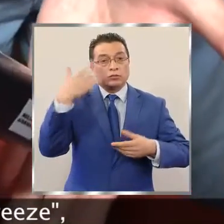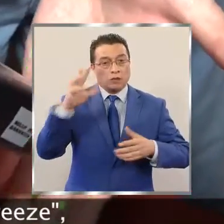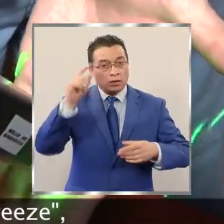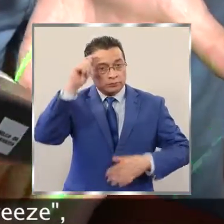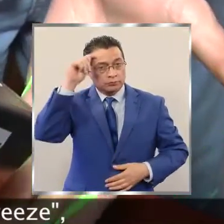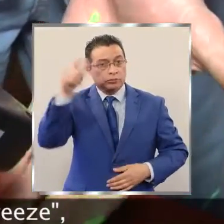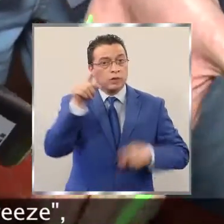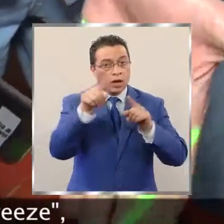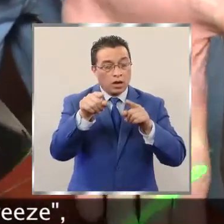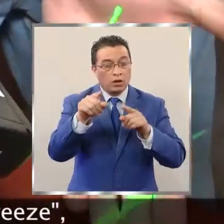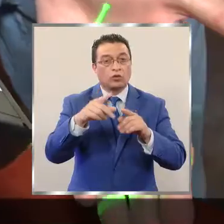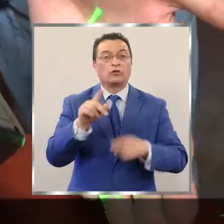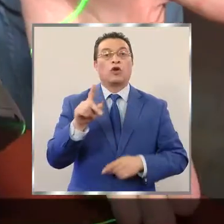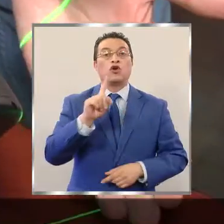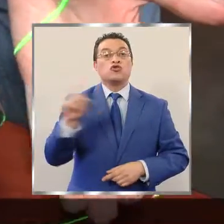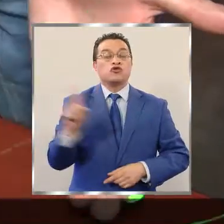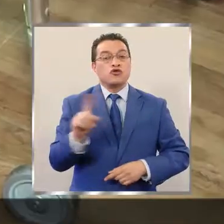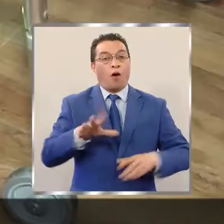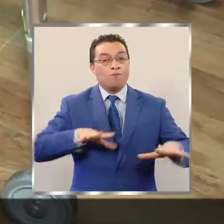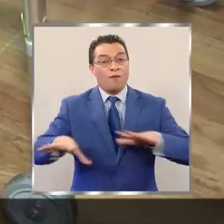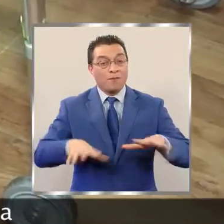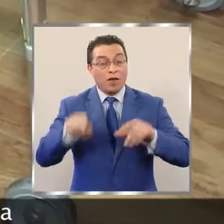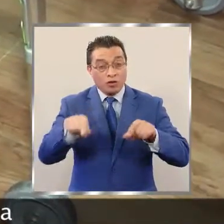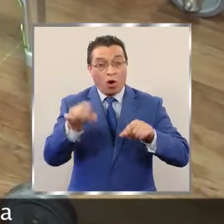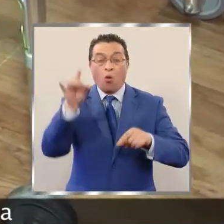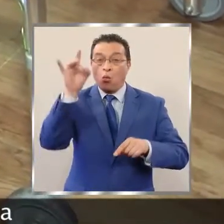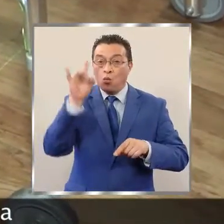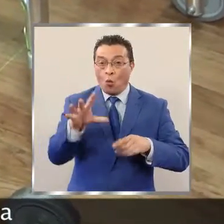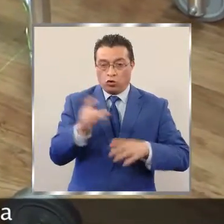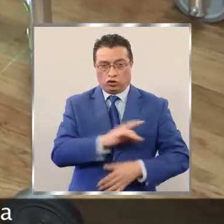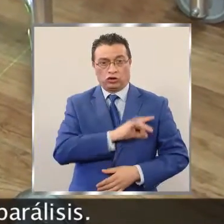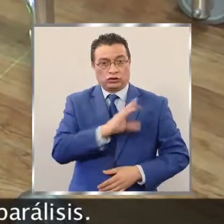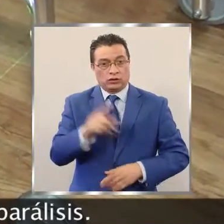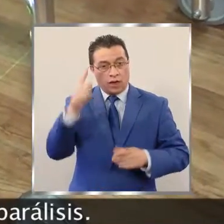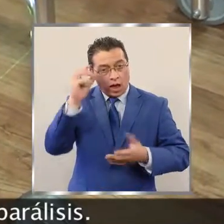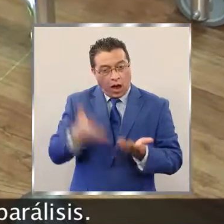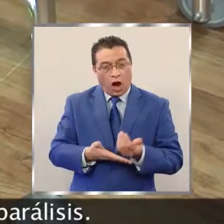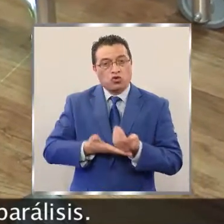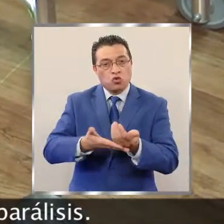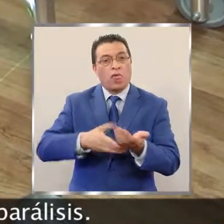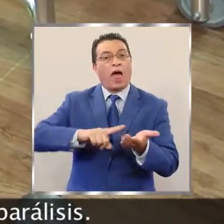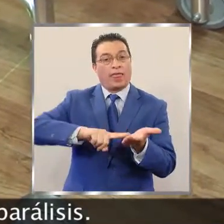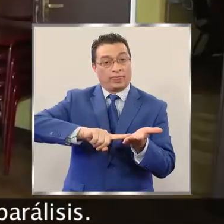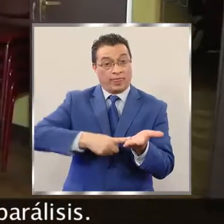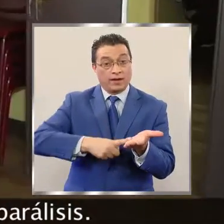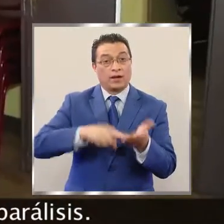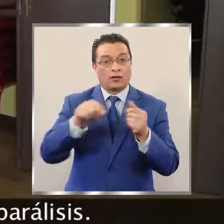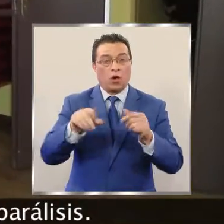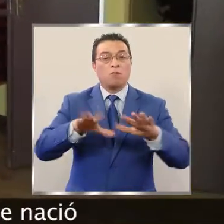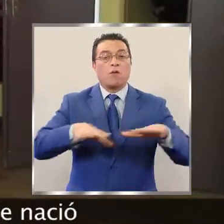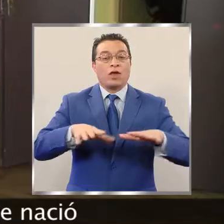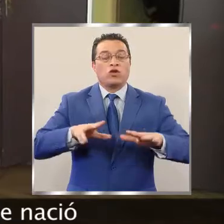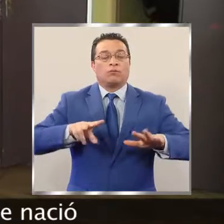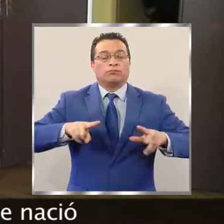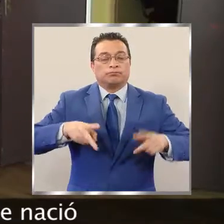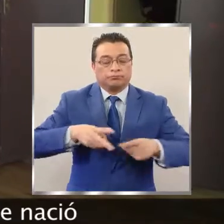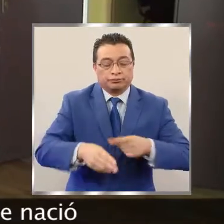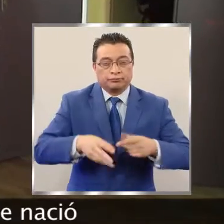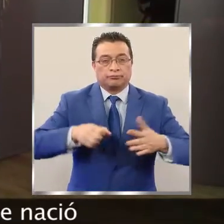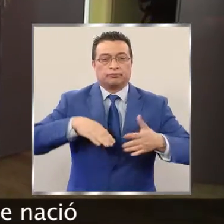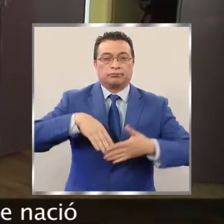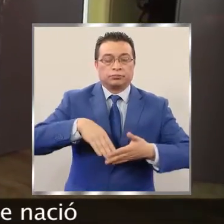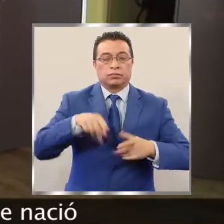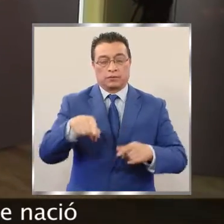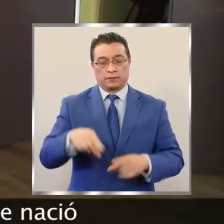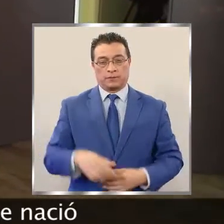dispositivo, No-Freeze, único en Chile, como ayuda técnica para esos momentos de parálisis. Es una ayuda